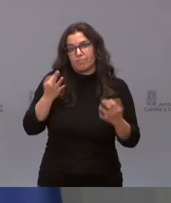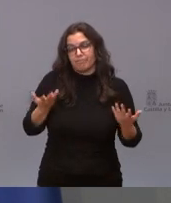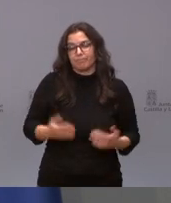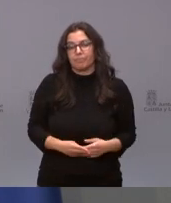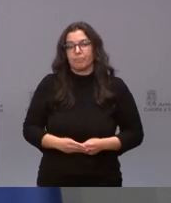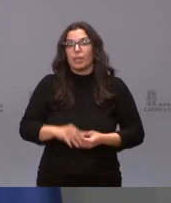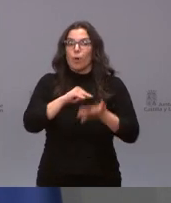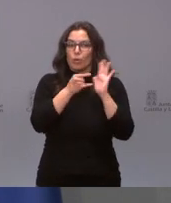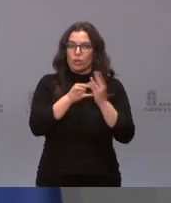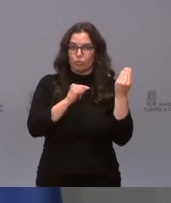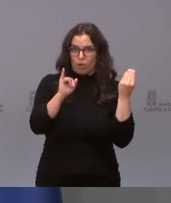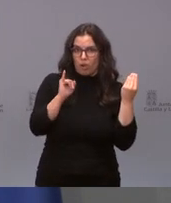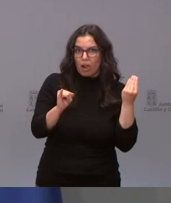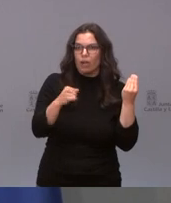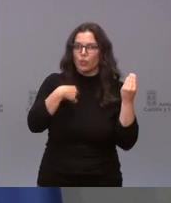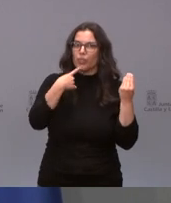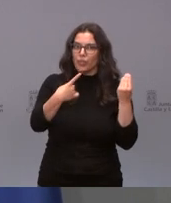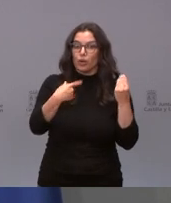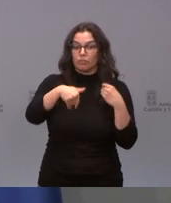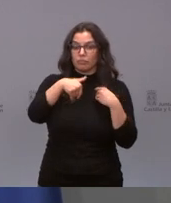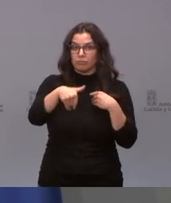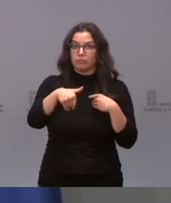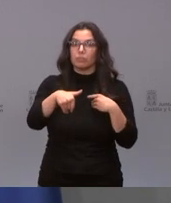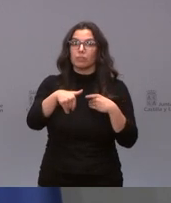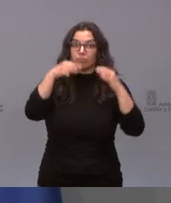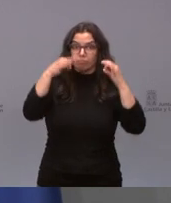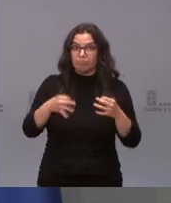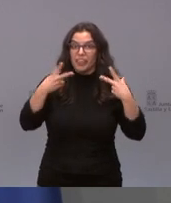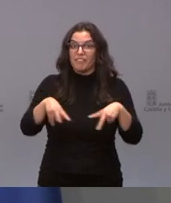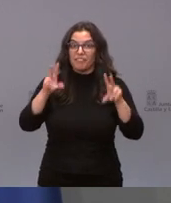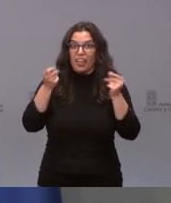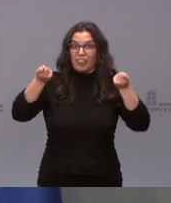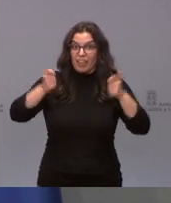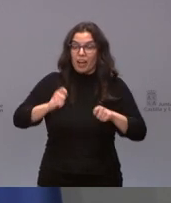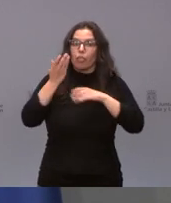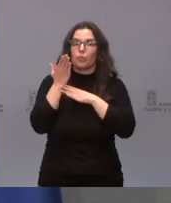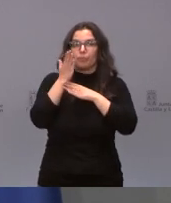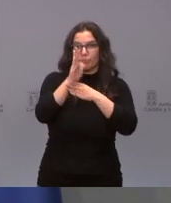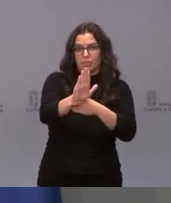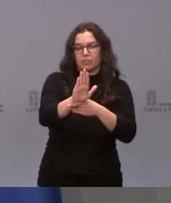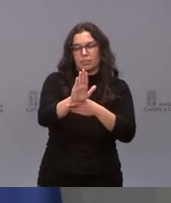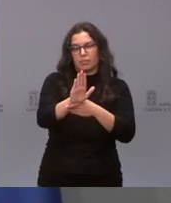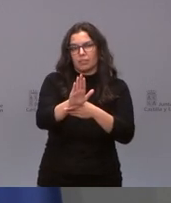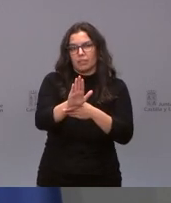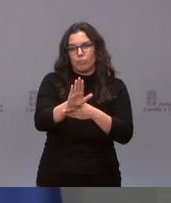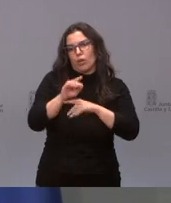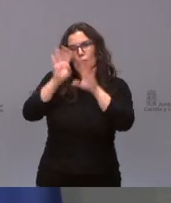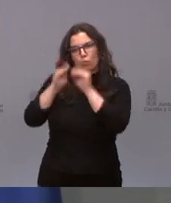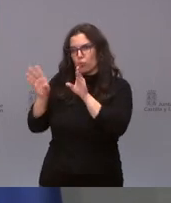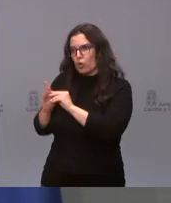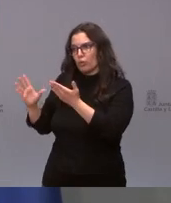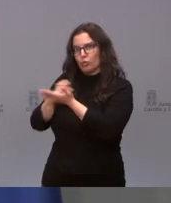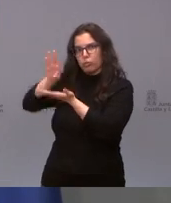proyecto está y les aseguro que se lo presentaremos cuando esté finalizado y hayan cerrado en sus conclusiones todos los